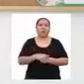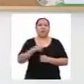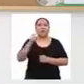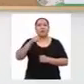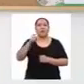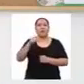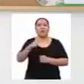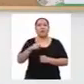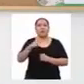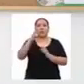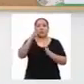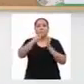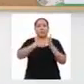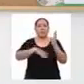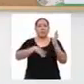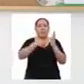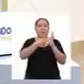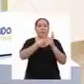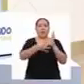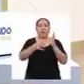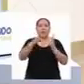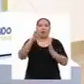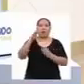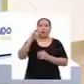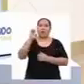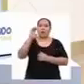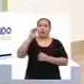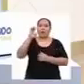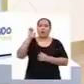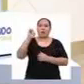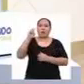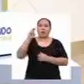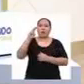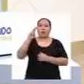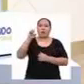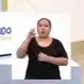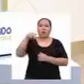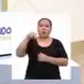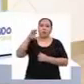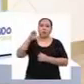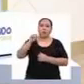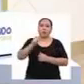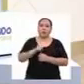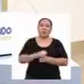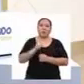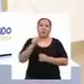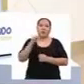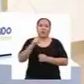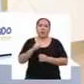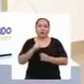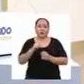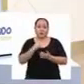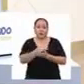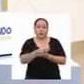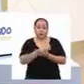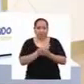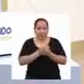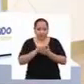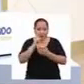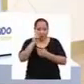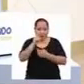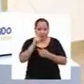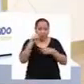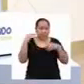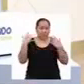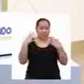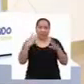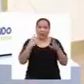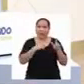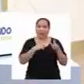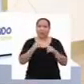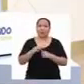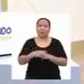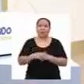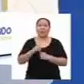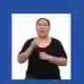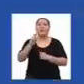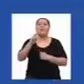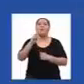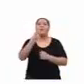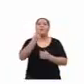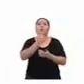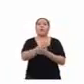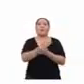elaborar la tabla de frecuencias. Entonces tenemos el paso 1 logrado. Avancemos con el paso 2.